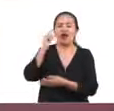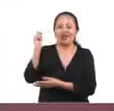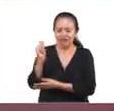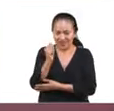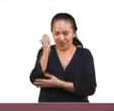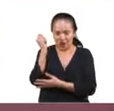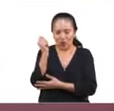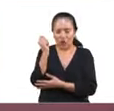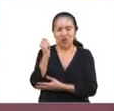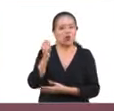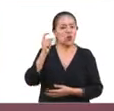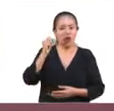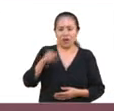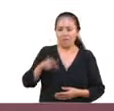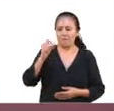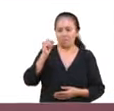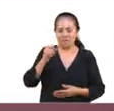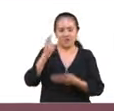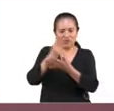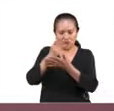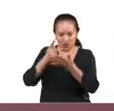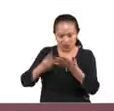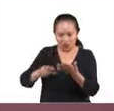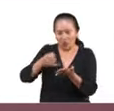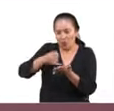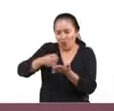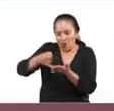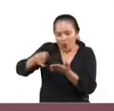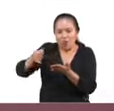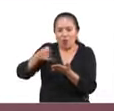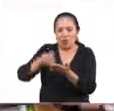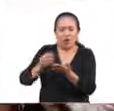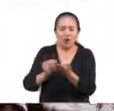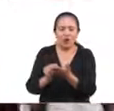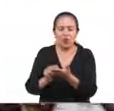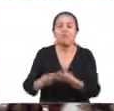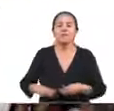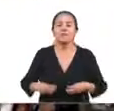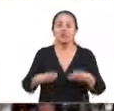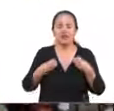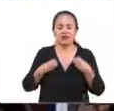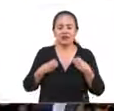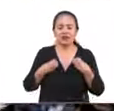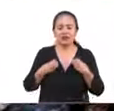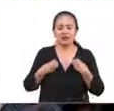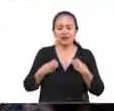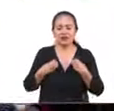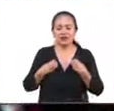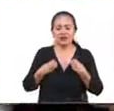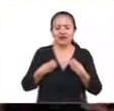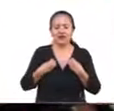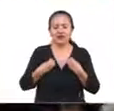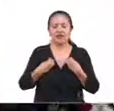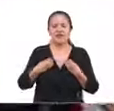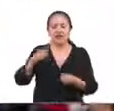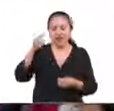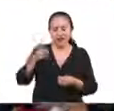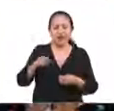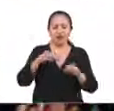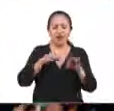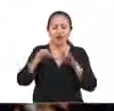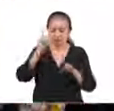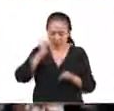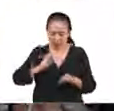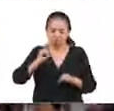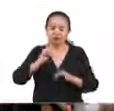Hemos repetido el programa Sembrando Vida, y aquí al recuperar a las mujeres